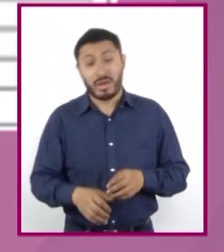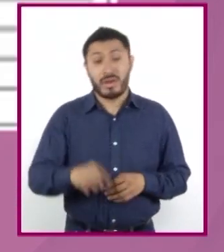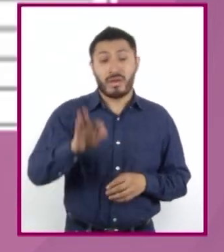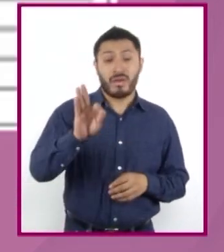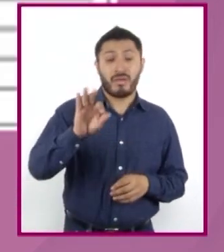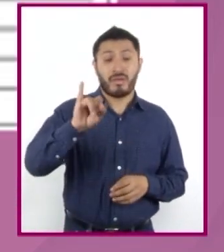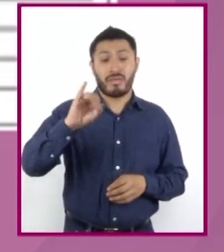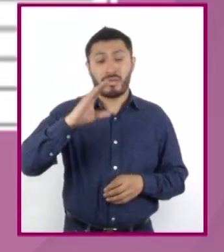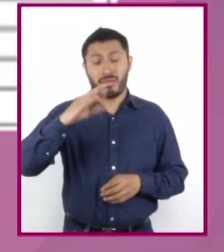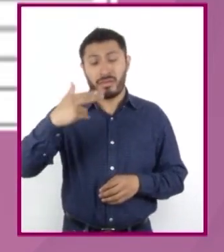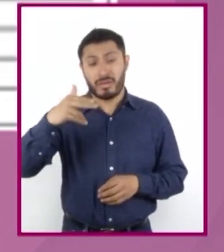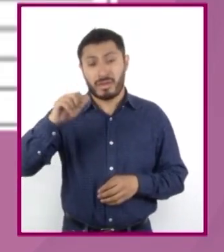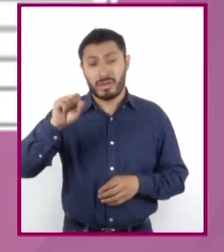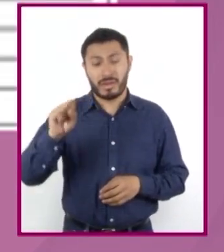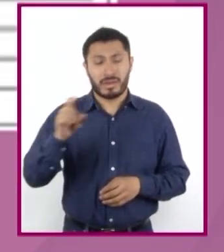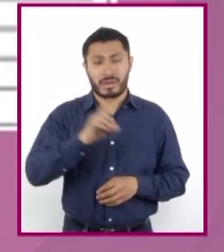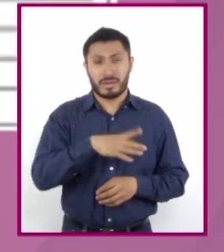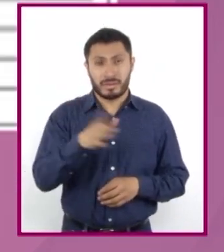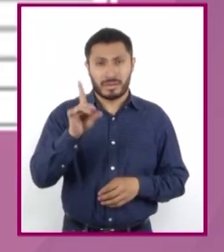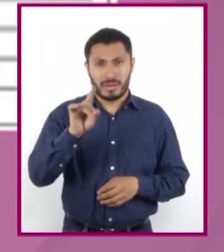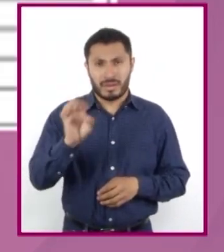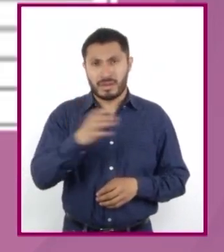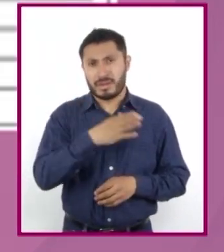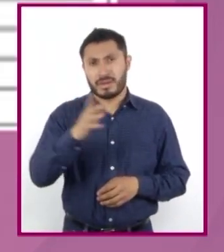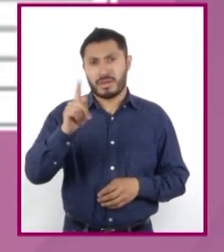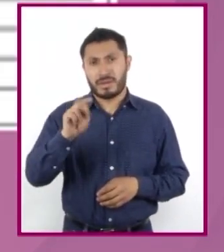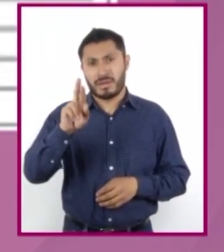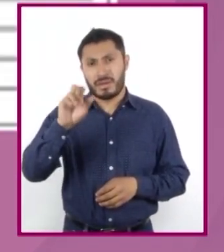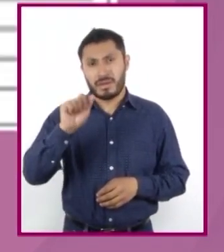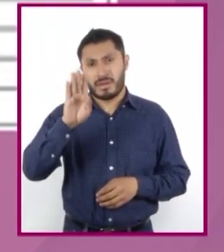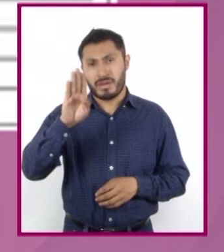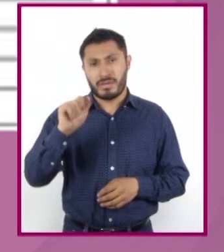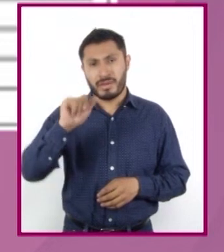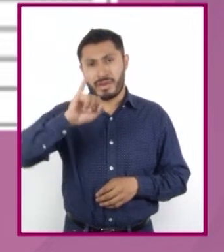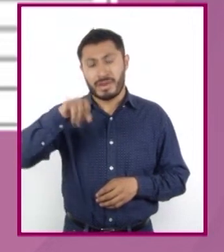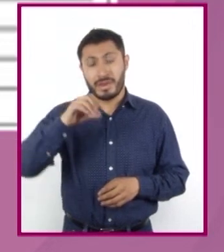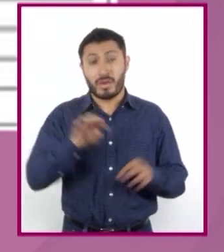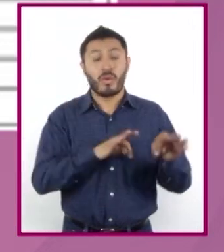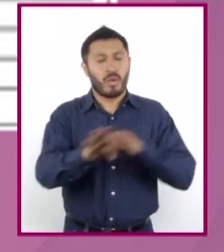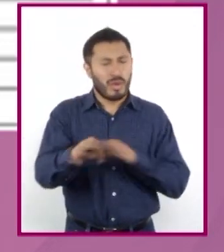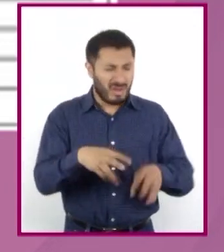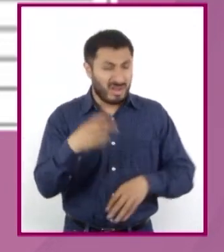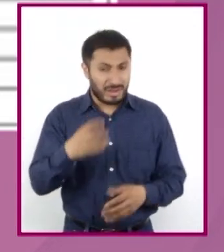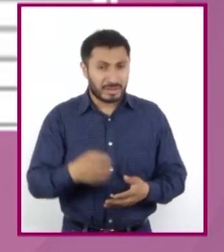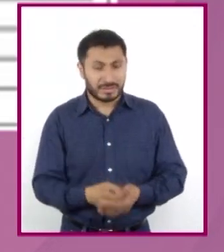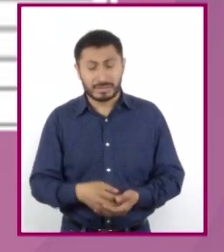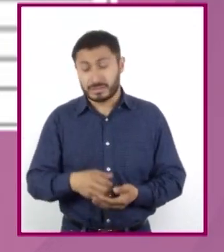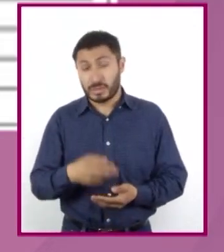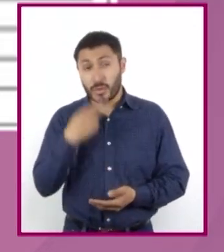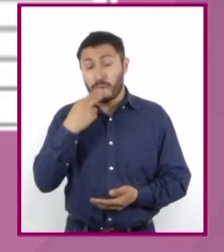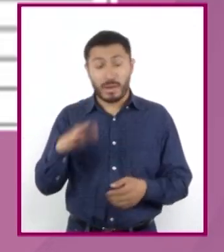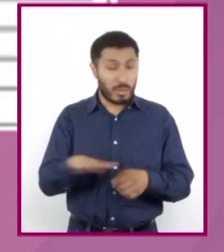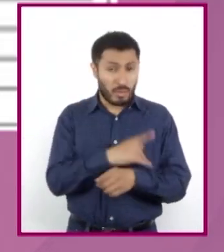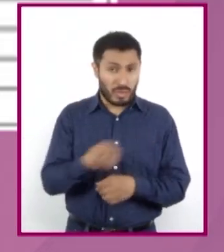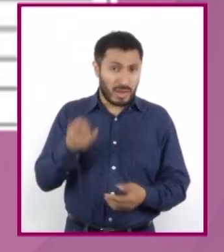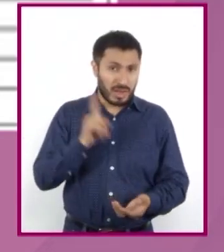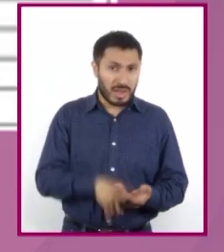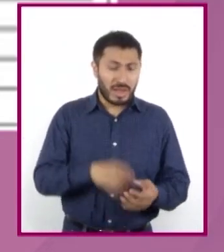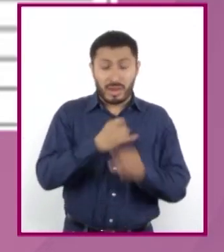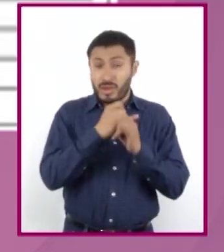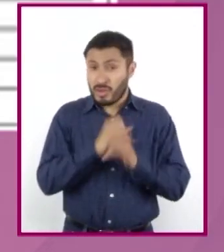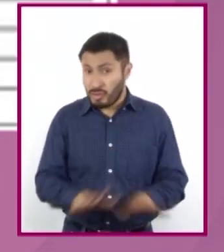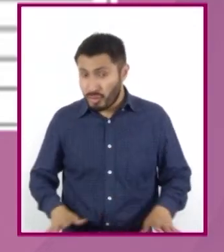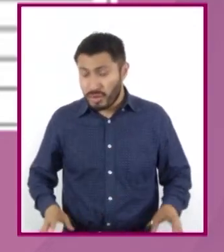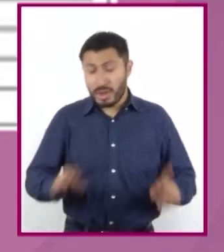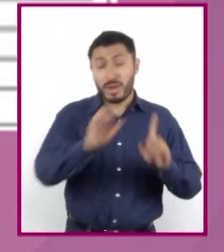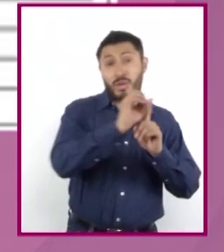trabajo, en las que también se pueden apoyar, ya que les ayudarán a tener un orden en la información que